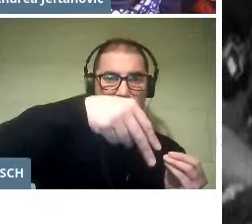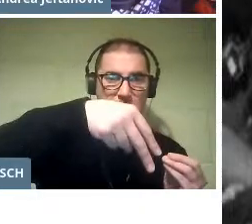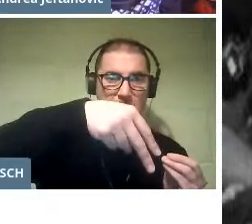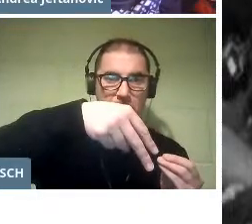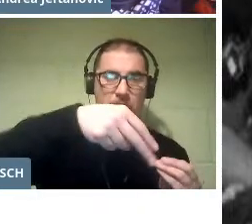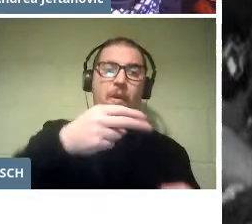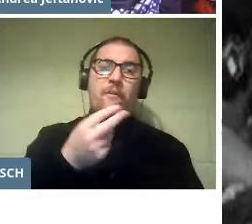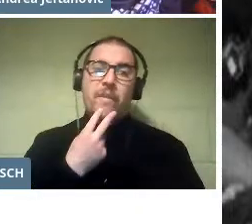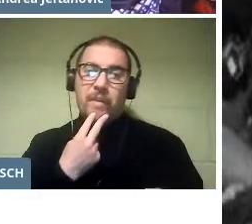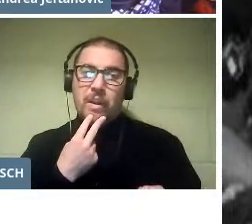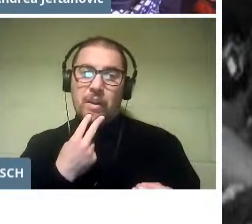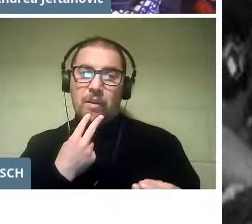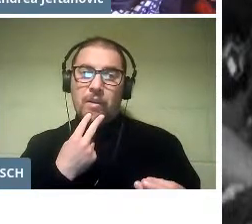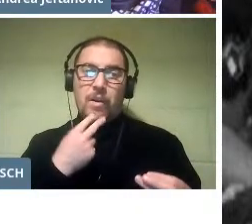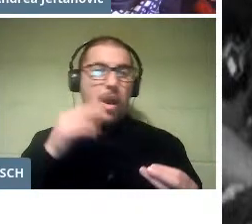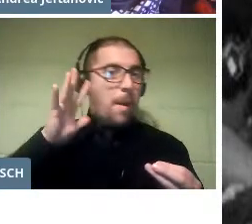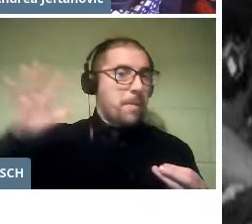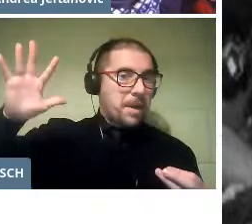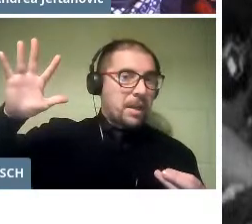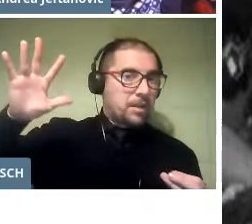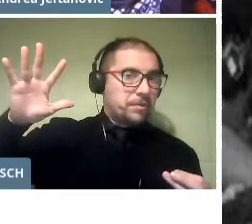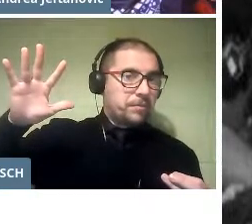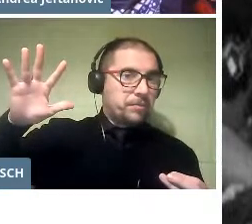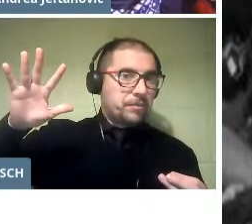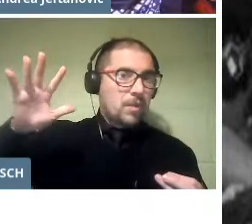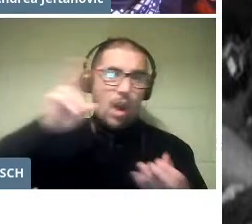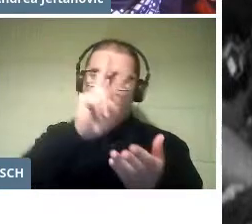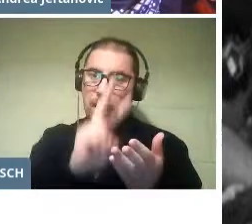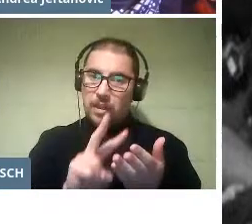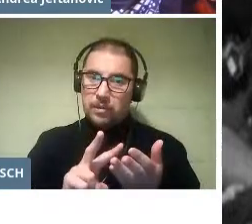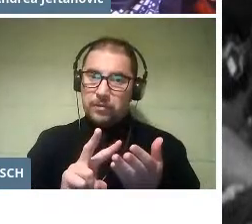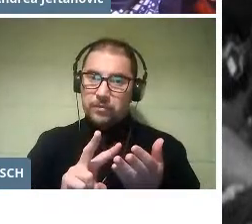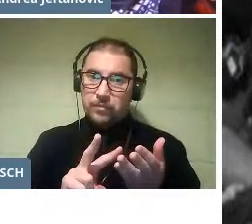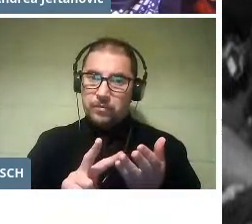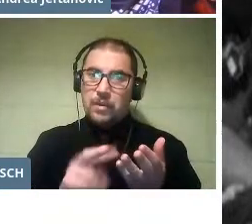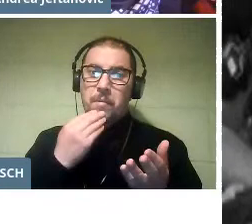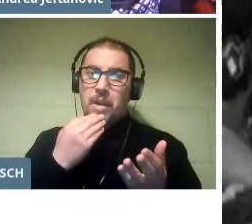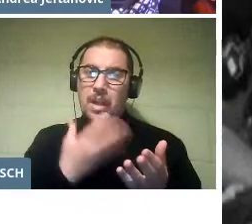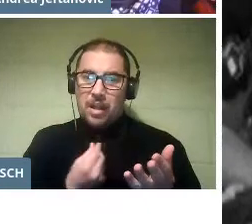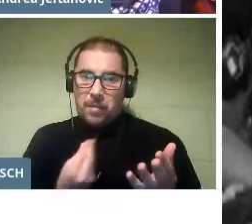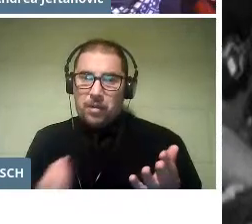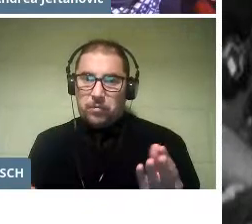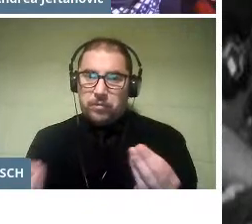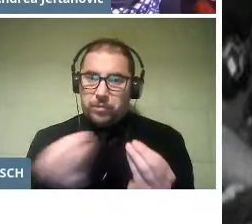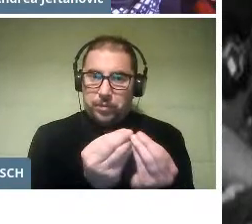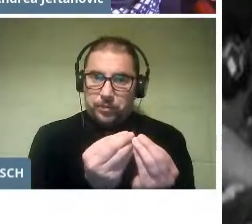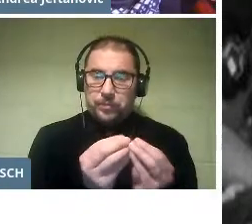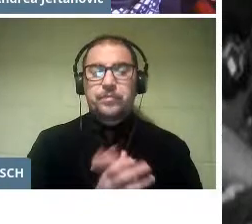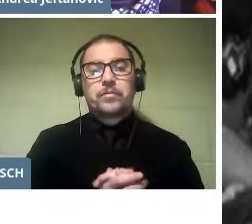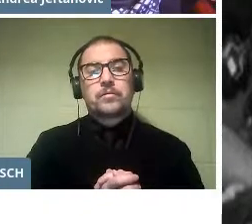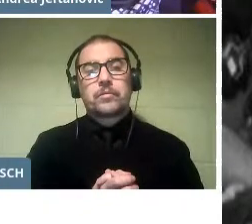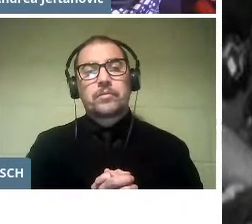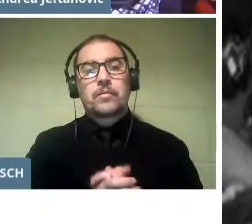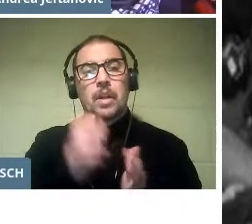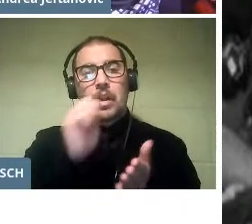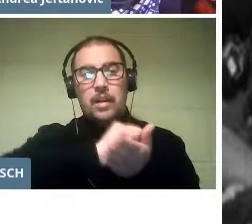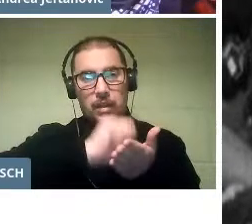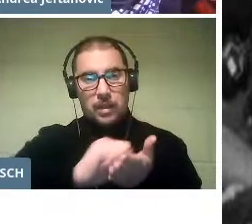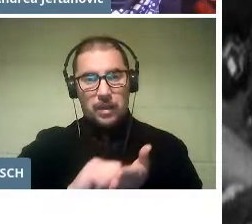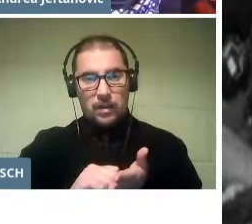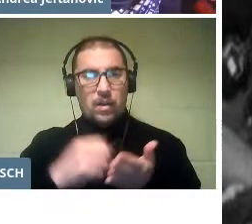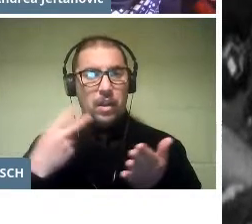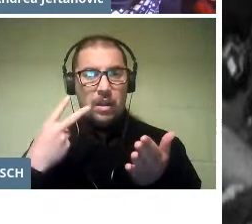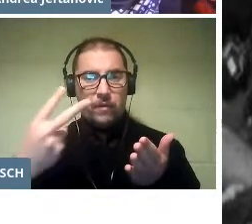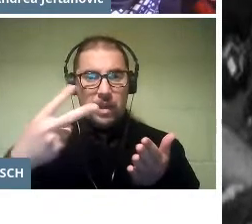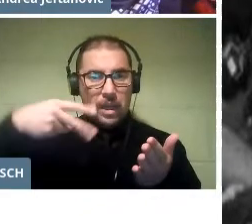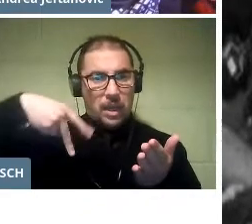lo vivido, lo imaginado, lo leído y lo temido. En ese registro de viajes y